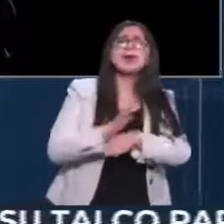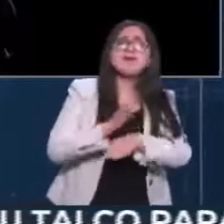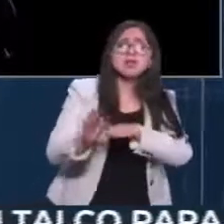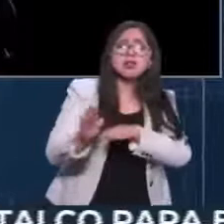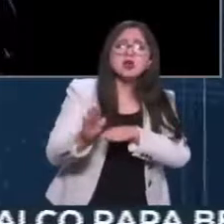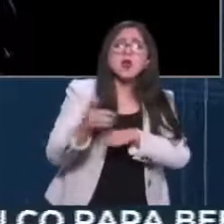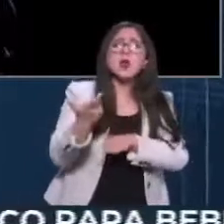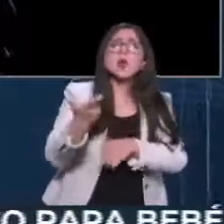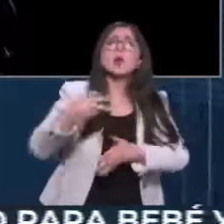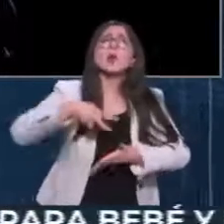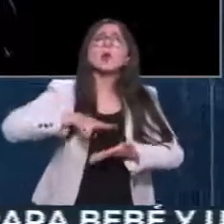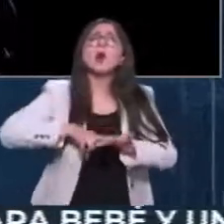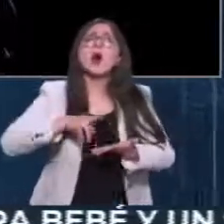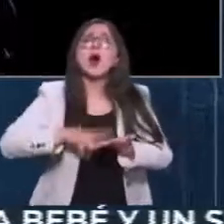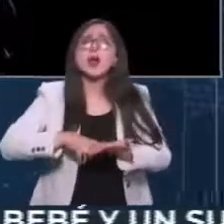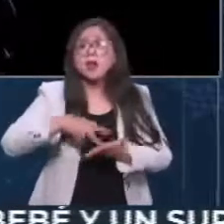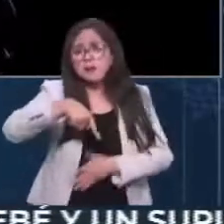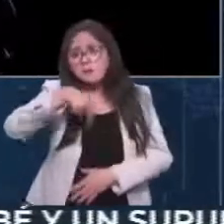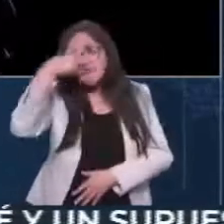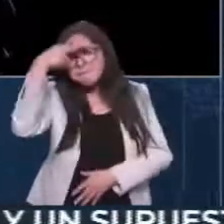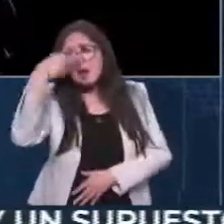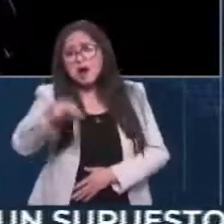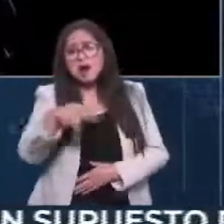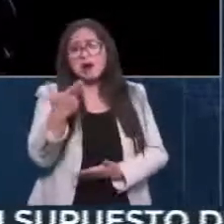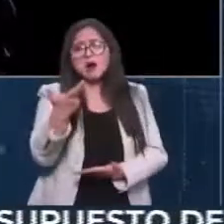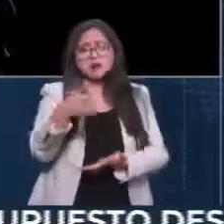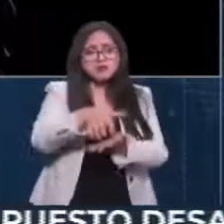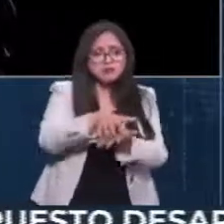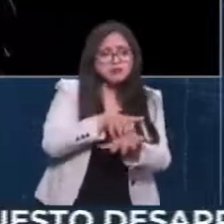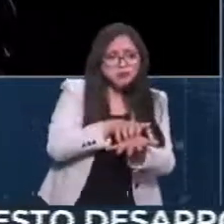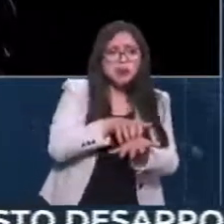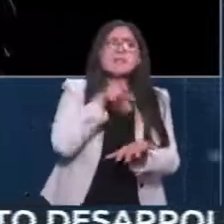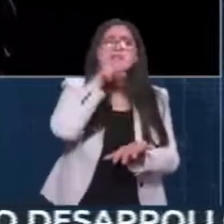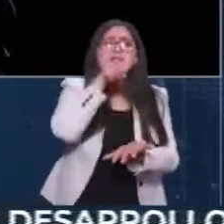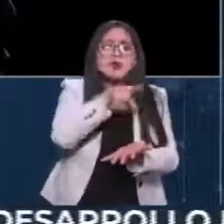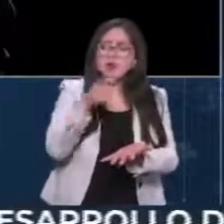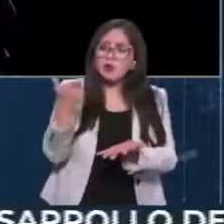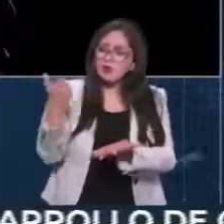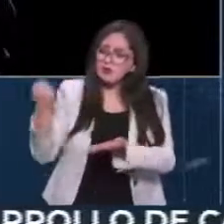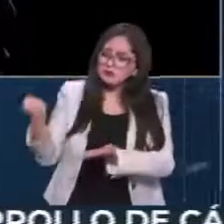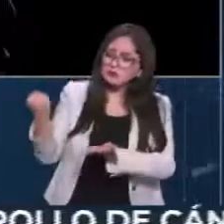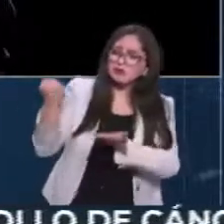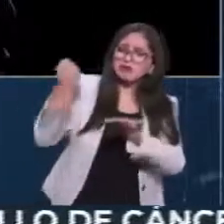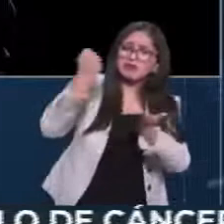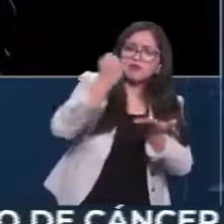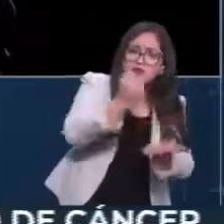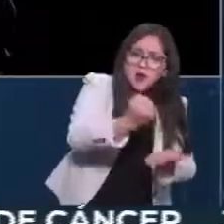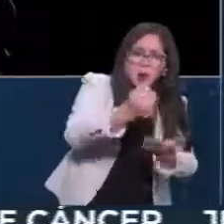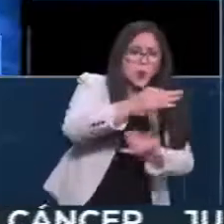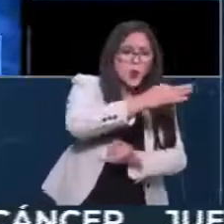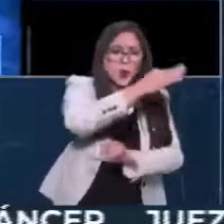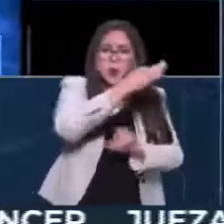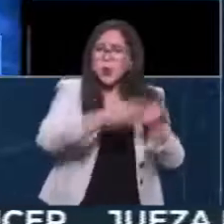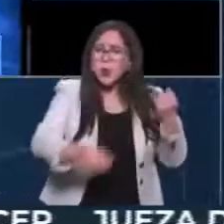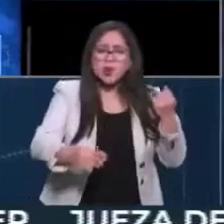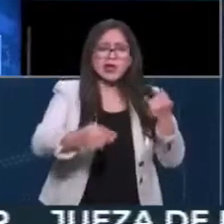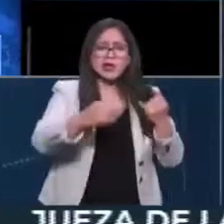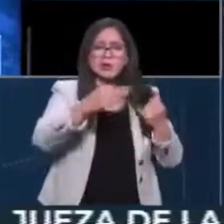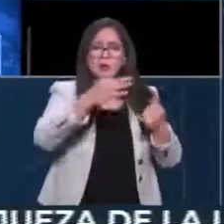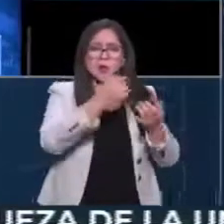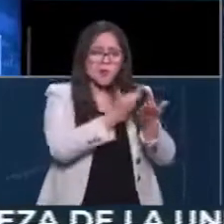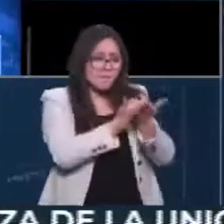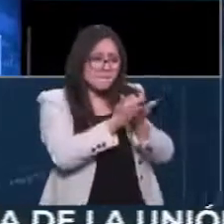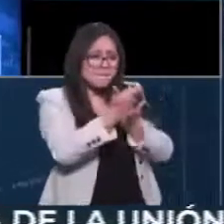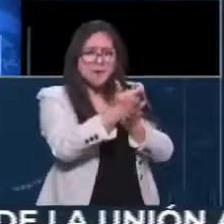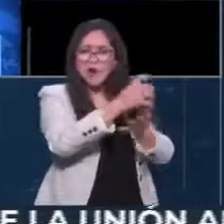el país y el ejercicio del recurso que se dio hasta el último minuto de todo esto. Y